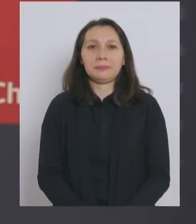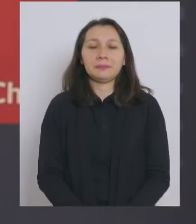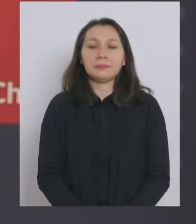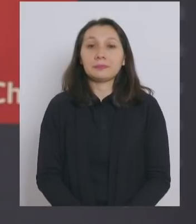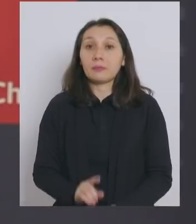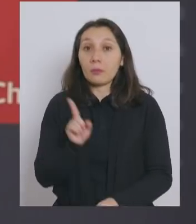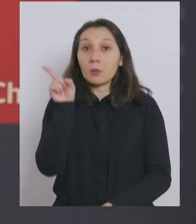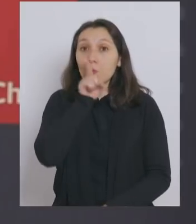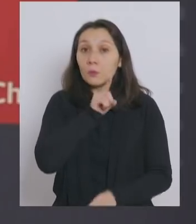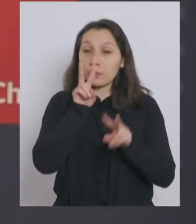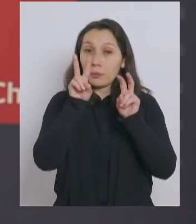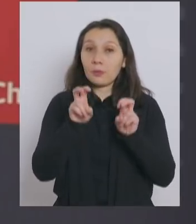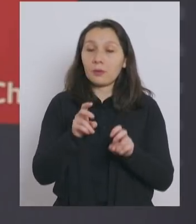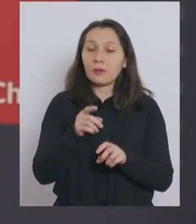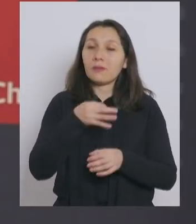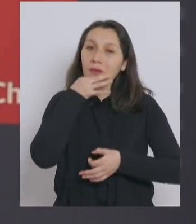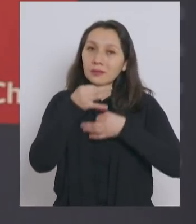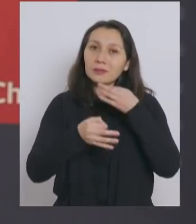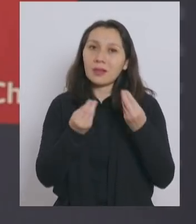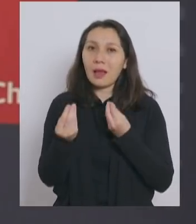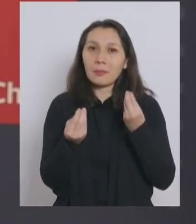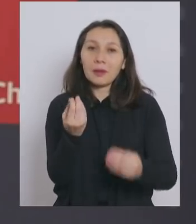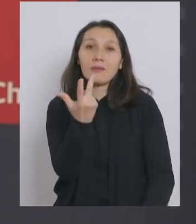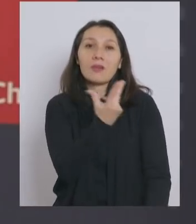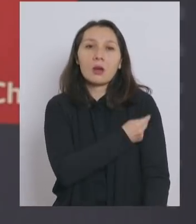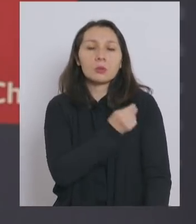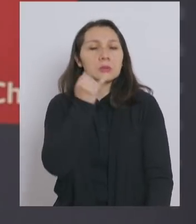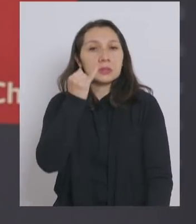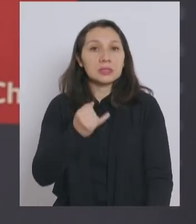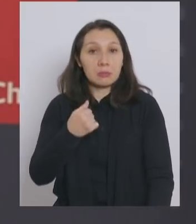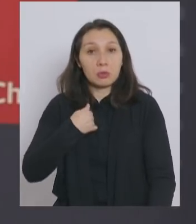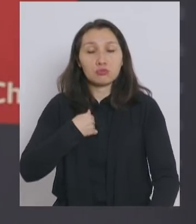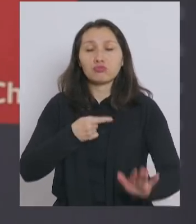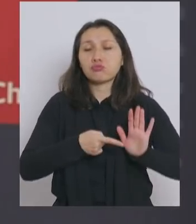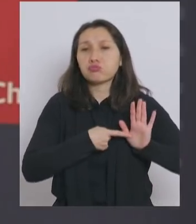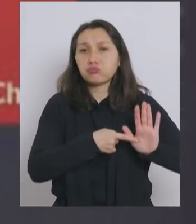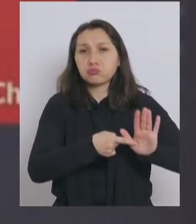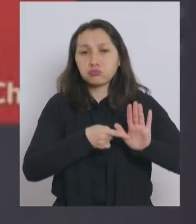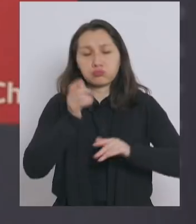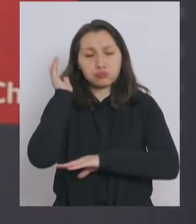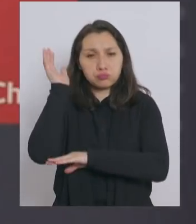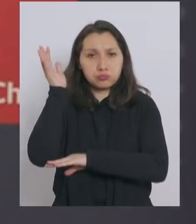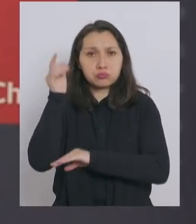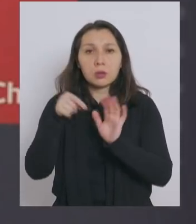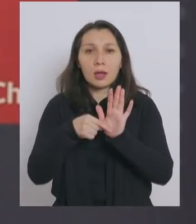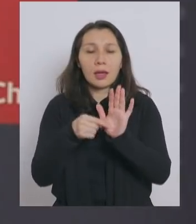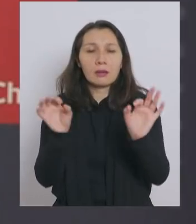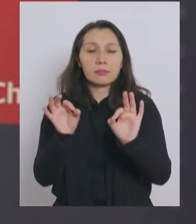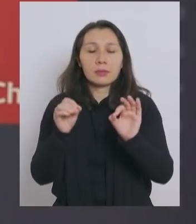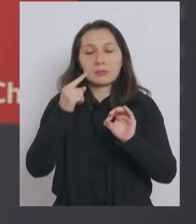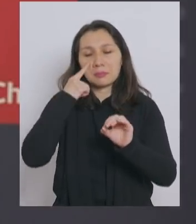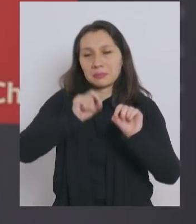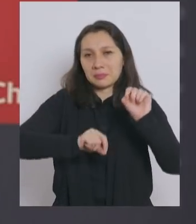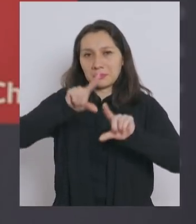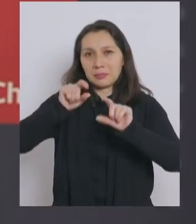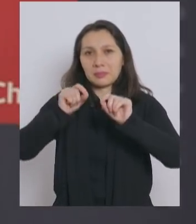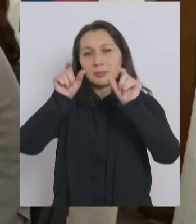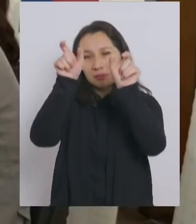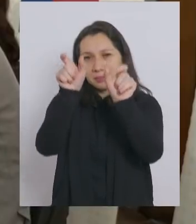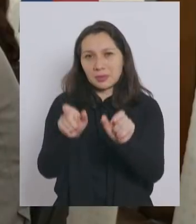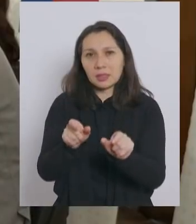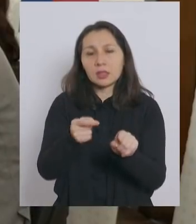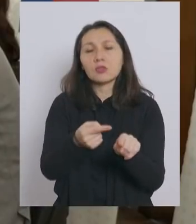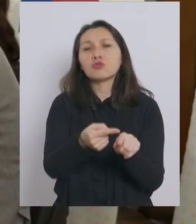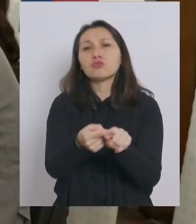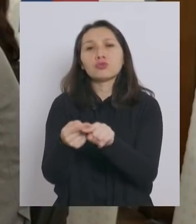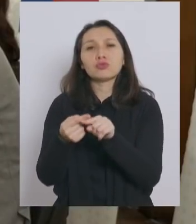Para finalizar, quiero hablar un poco del efecto de las vacunas. Siempre en mis presentaciones pongo este gráfico, esta tabla de la Sociedad Argentina